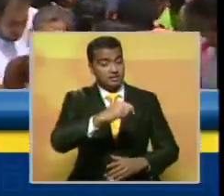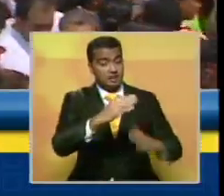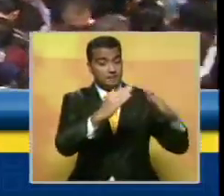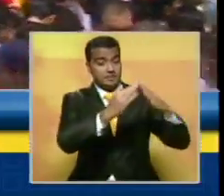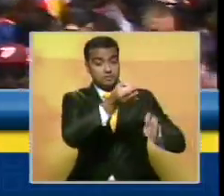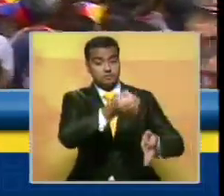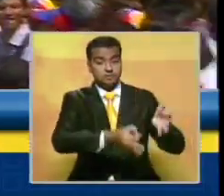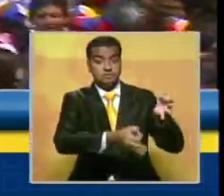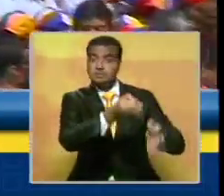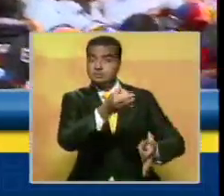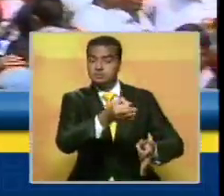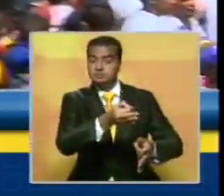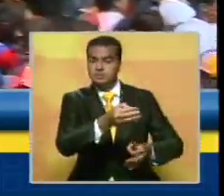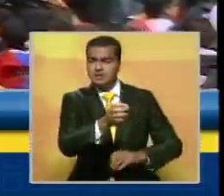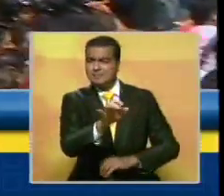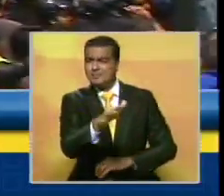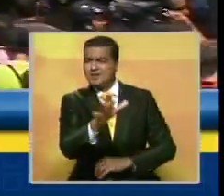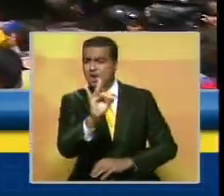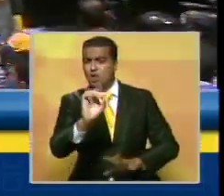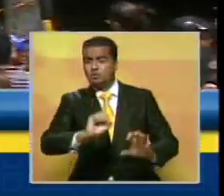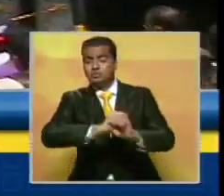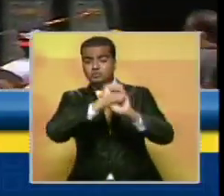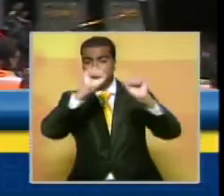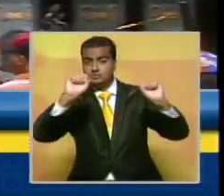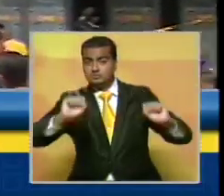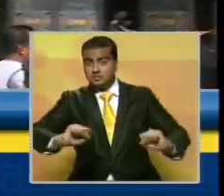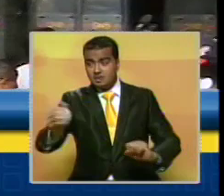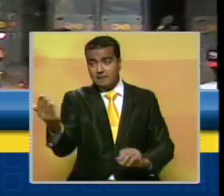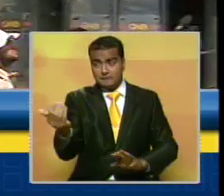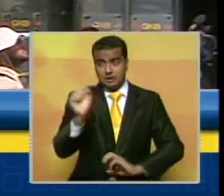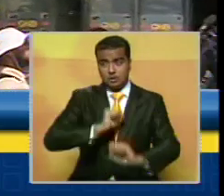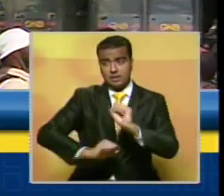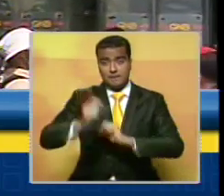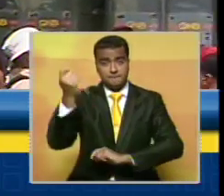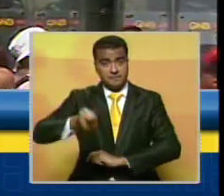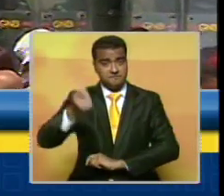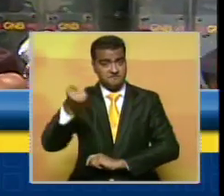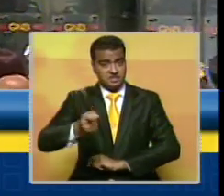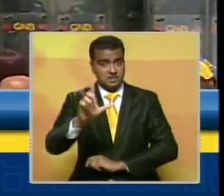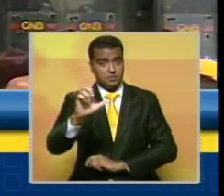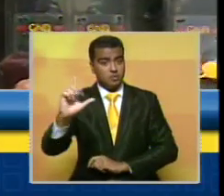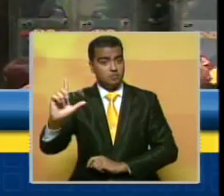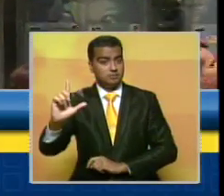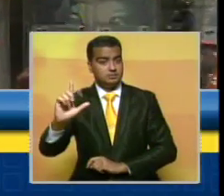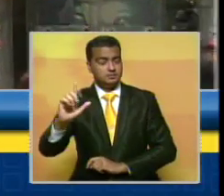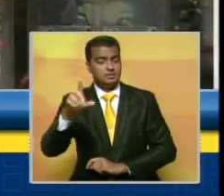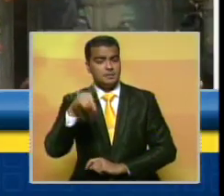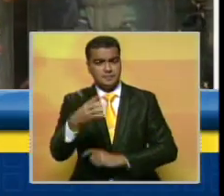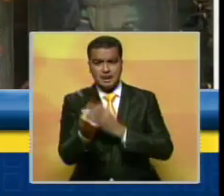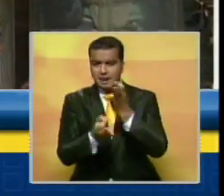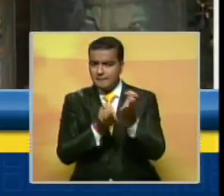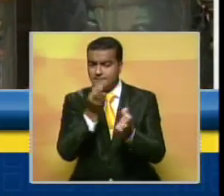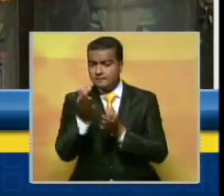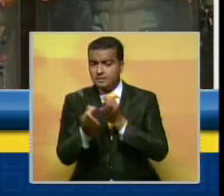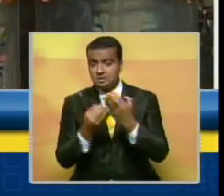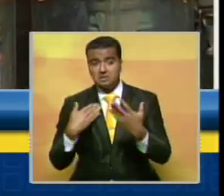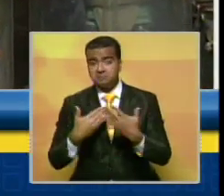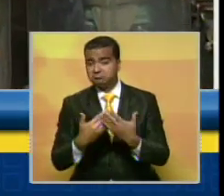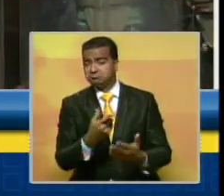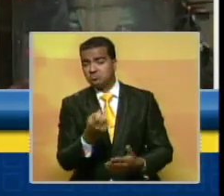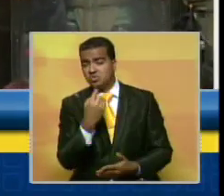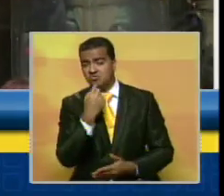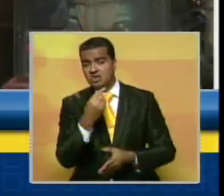de Justicia. A eso de las 8 de la mañana llegó la defensa de Leopoldo López y comentó que hasta que no